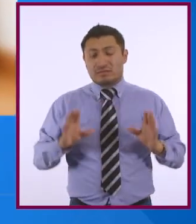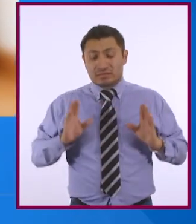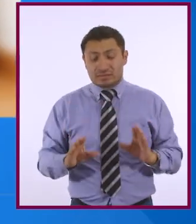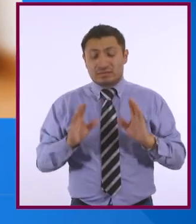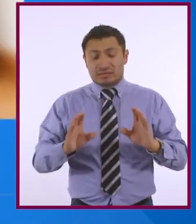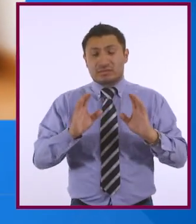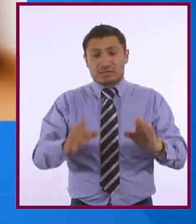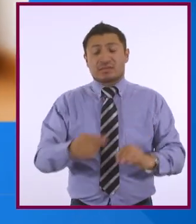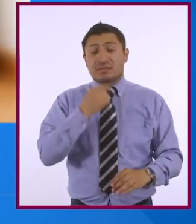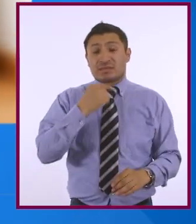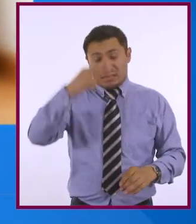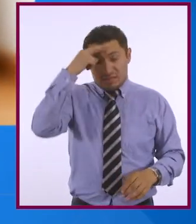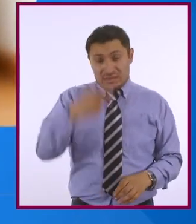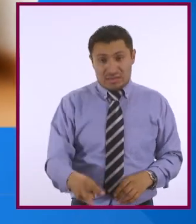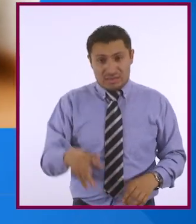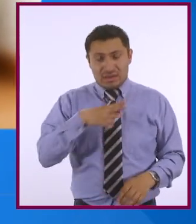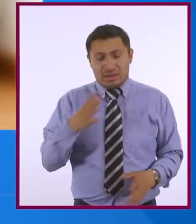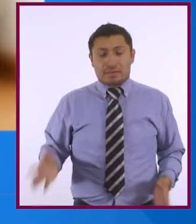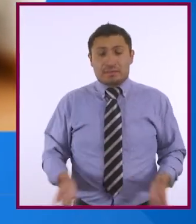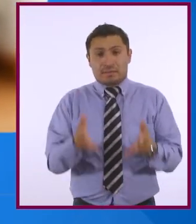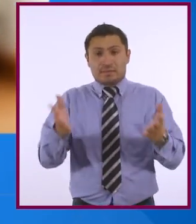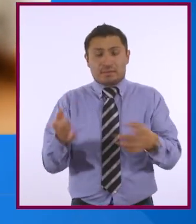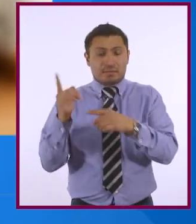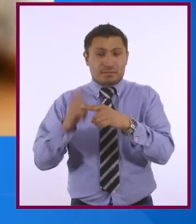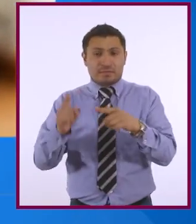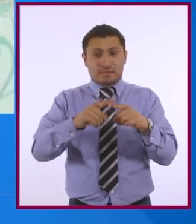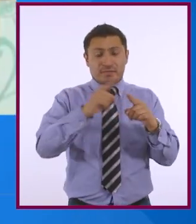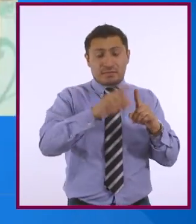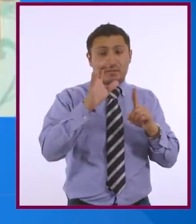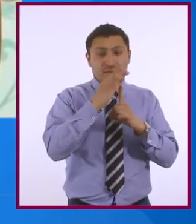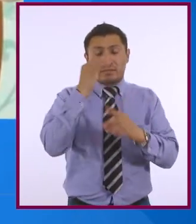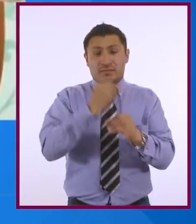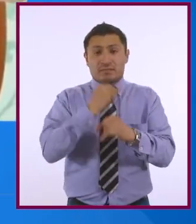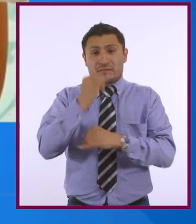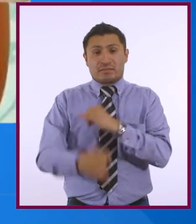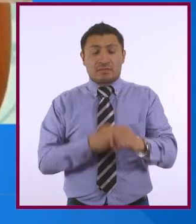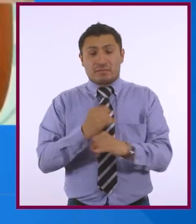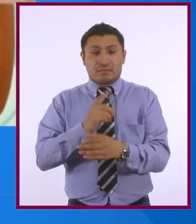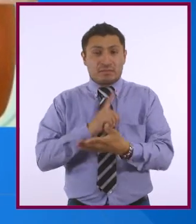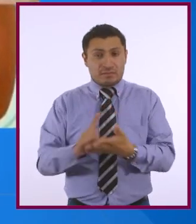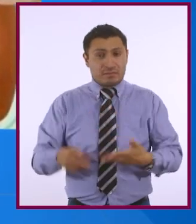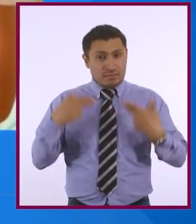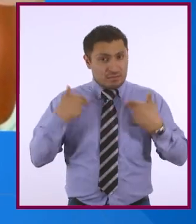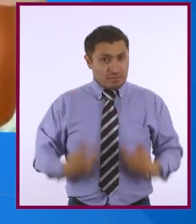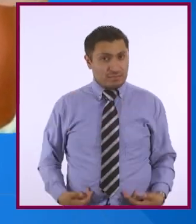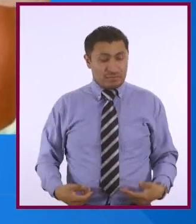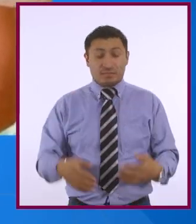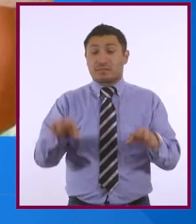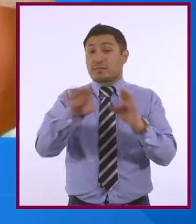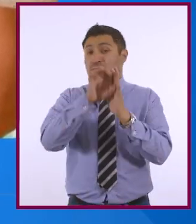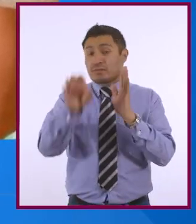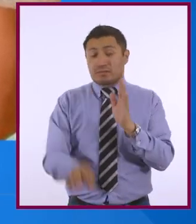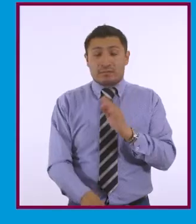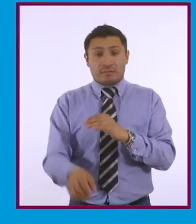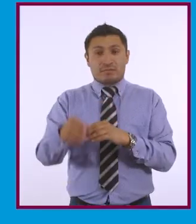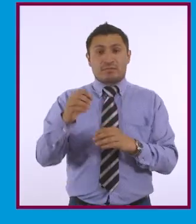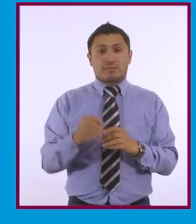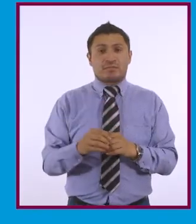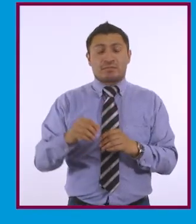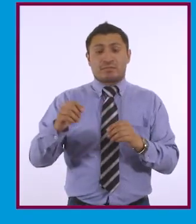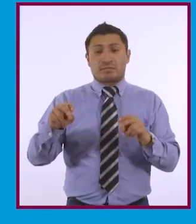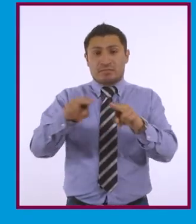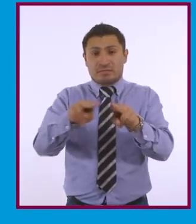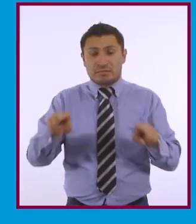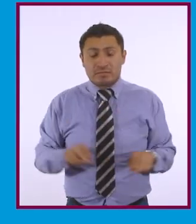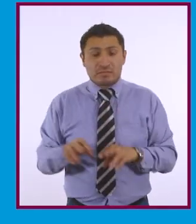crianza en México fue promovido principalmente por varias convenciones internacionales de derechos humanos, tales como la Entidad de las